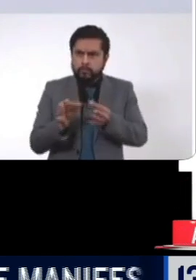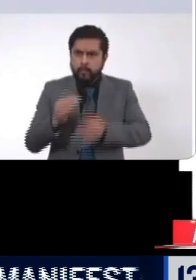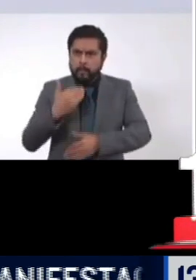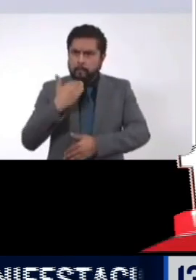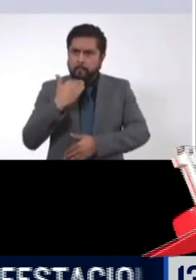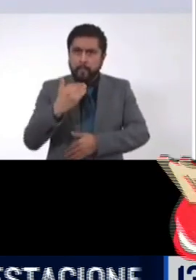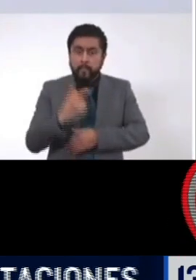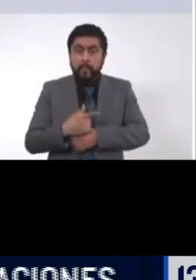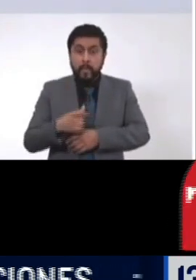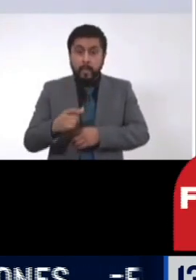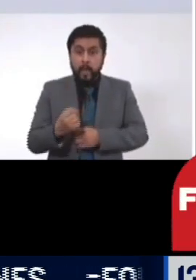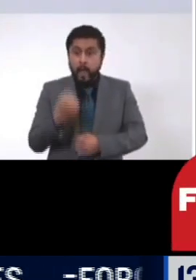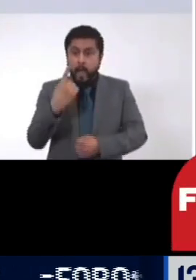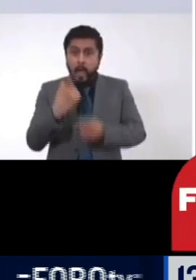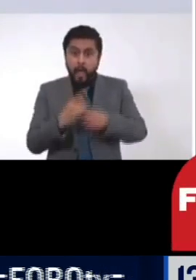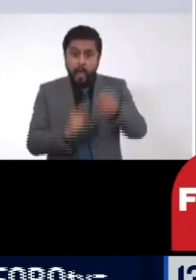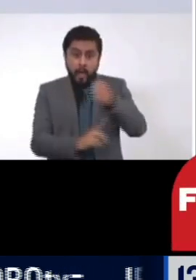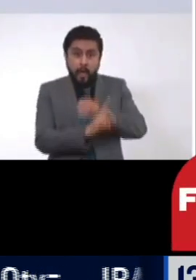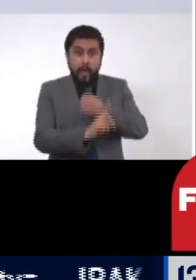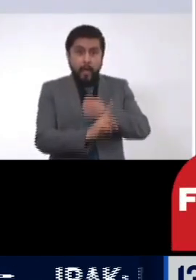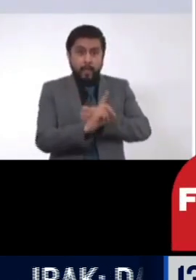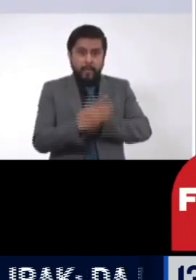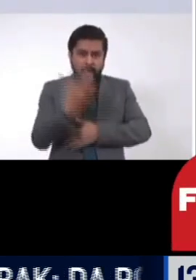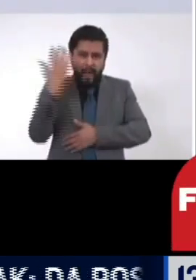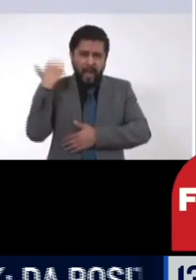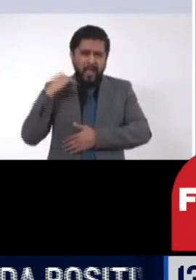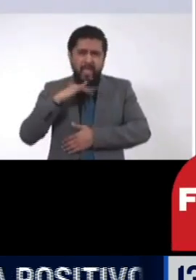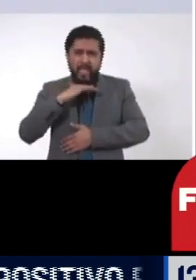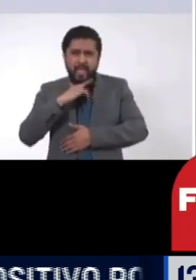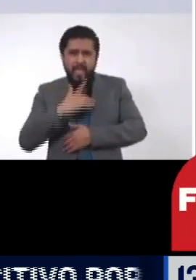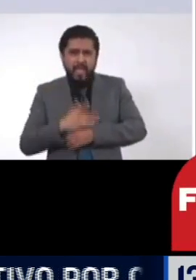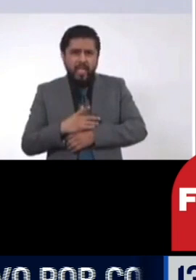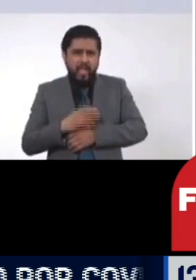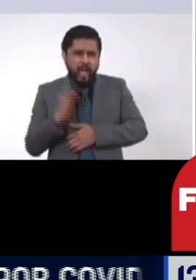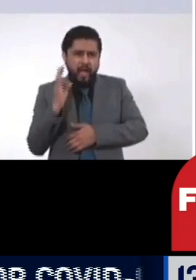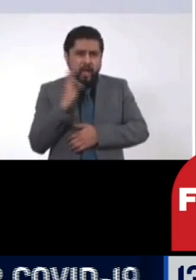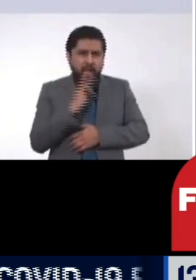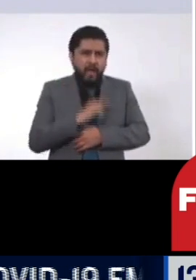actas y todas esas abominables prácticas ilegales y